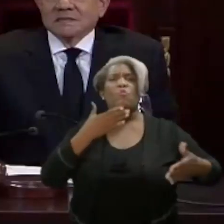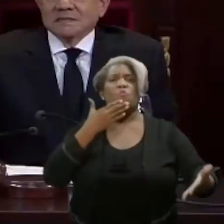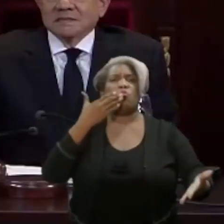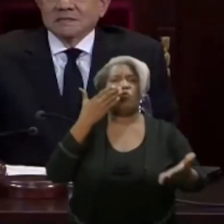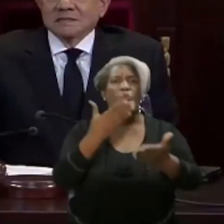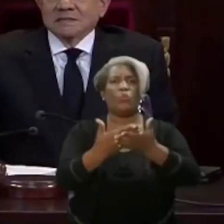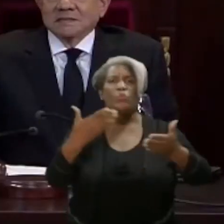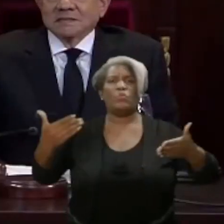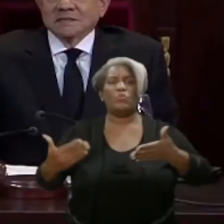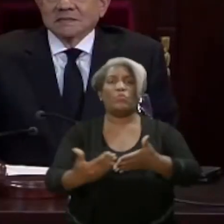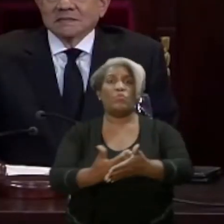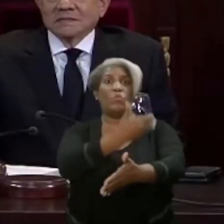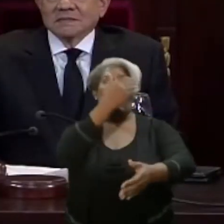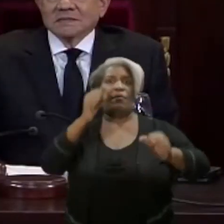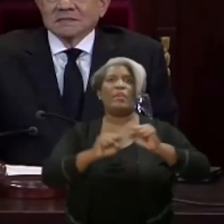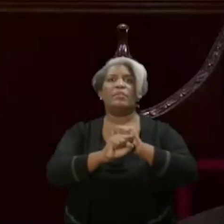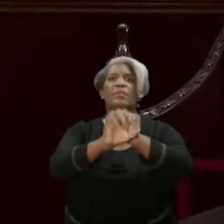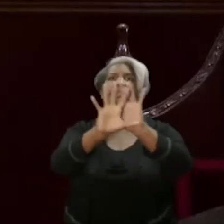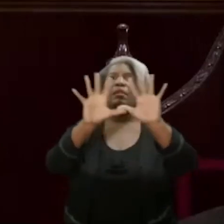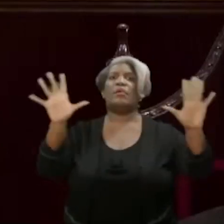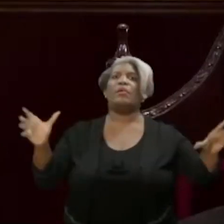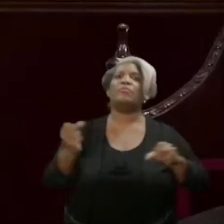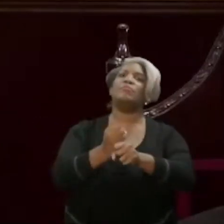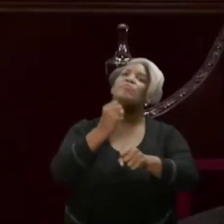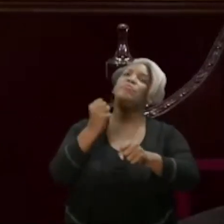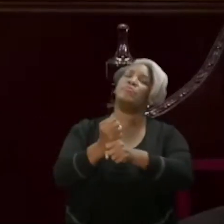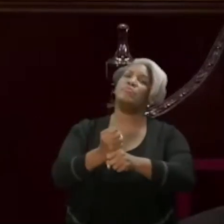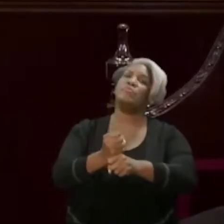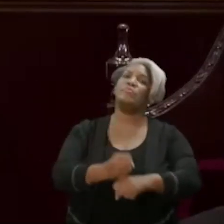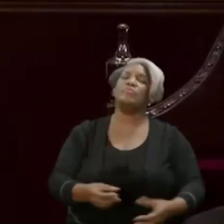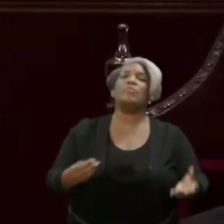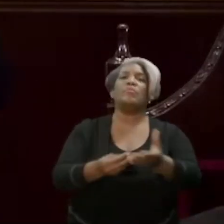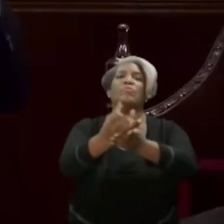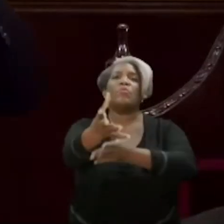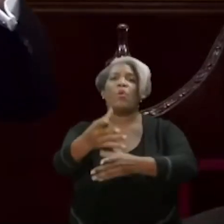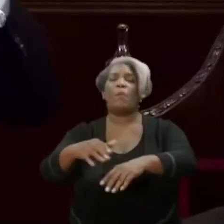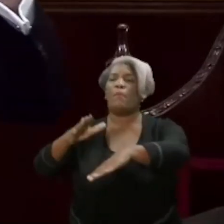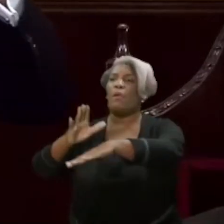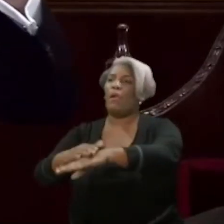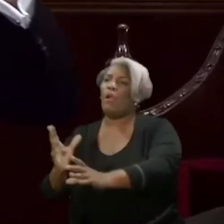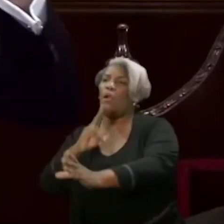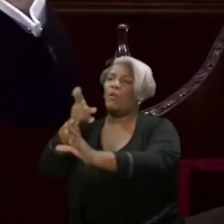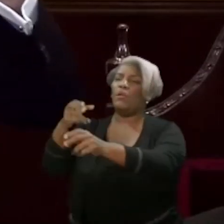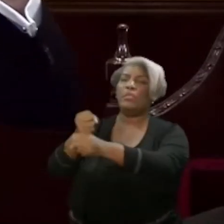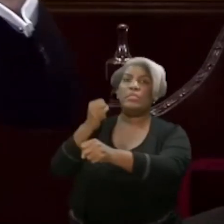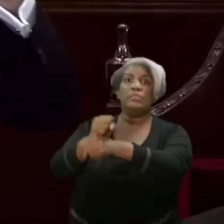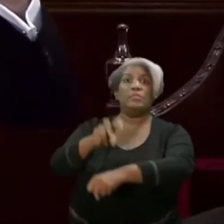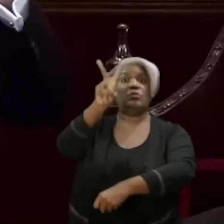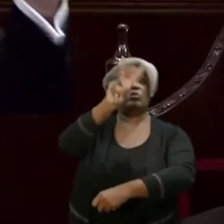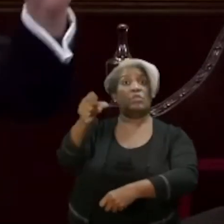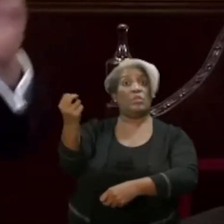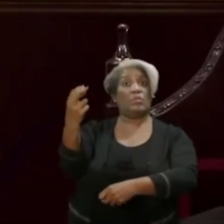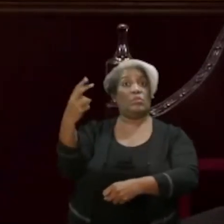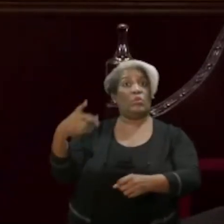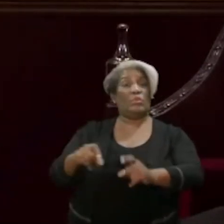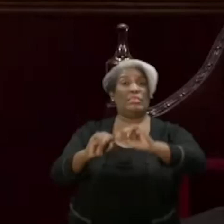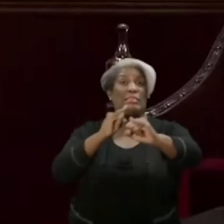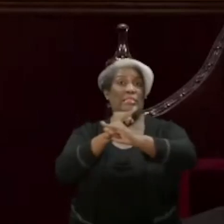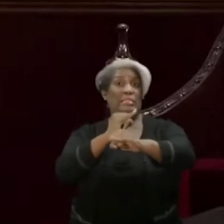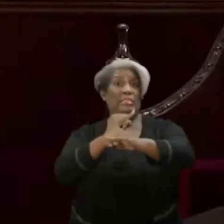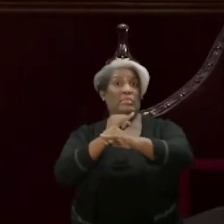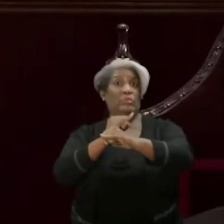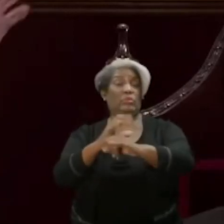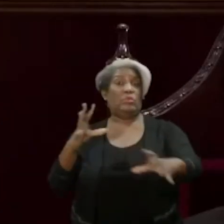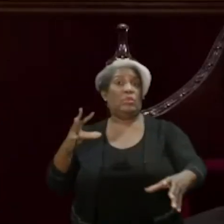transparente. Así, en materia de compras y contrataciones, 210 instituciones han implementado ya en el portal